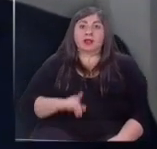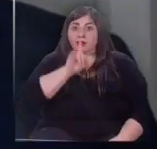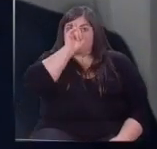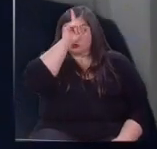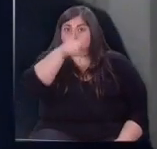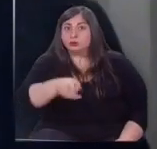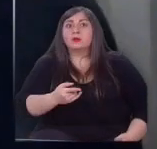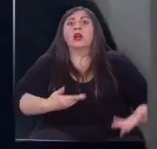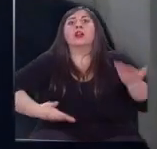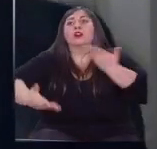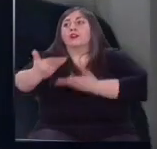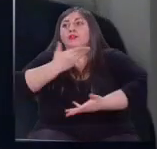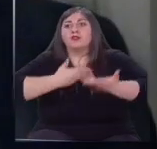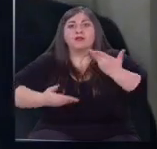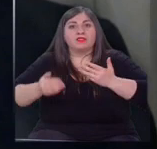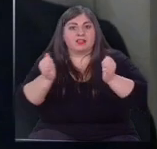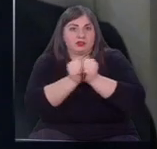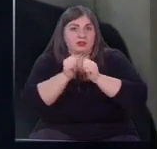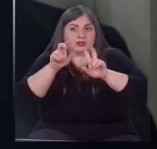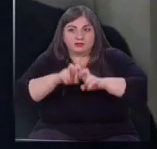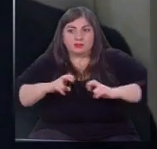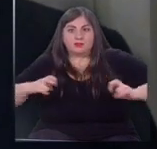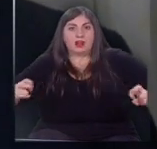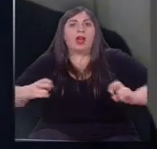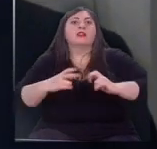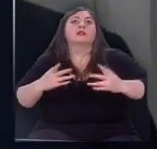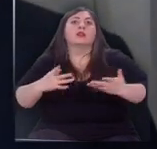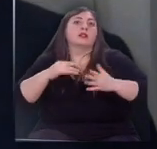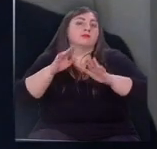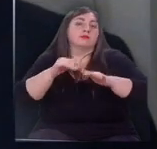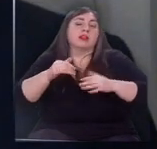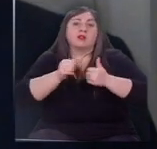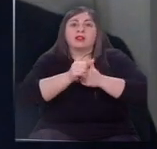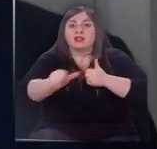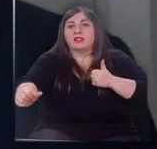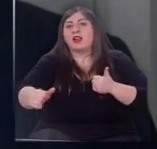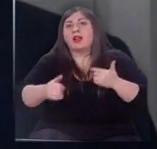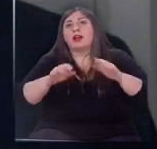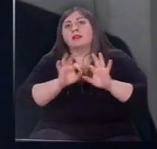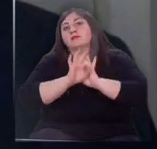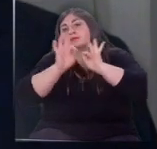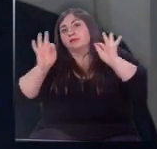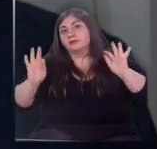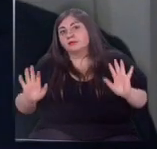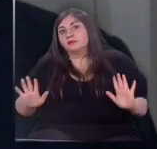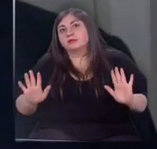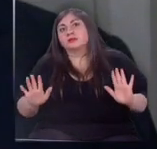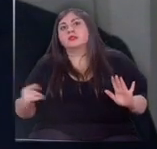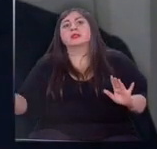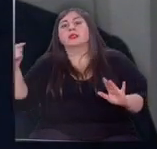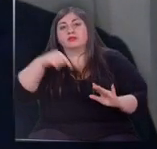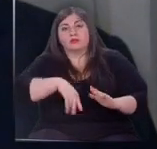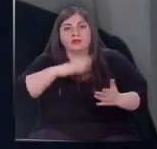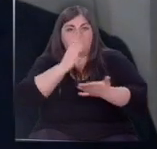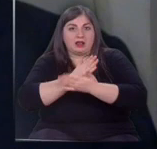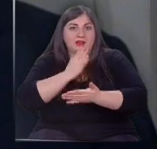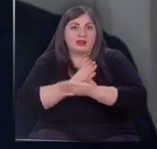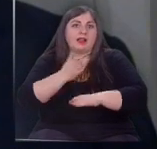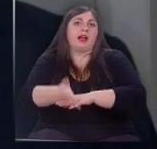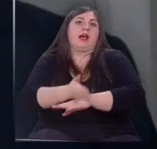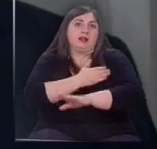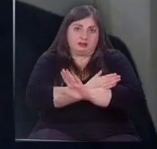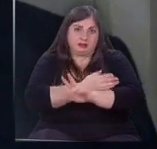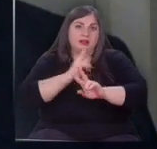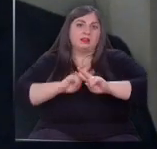acostumbrar a convivir con esto, con sentarnos a una distancia del resto, en el caso de la eventualidad, del regreso a clases antes de que